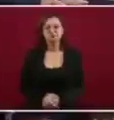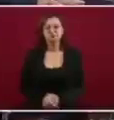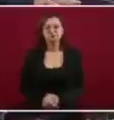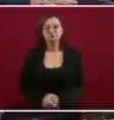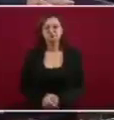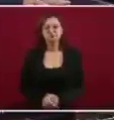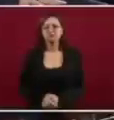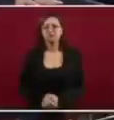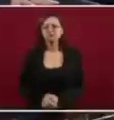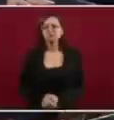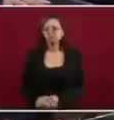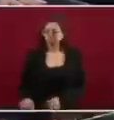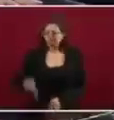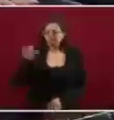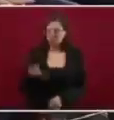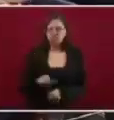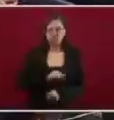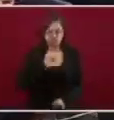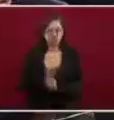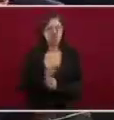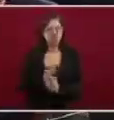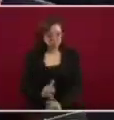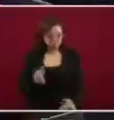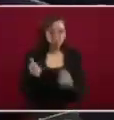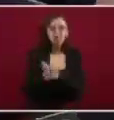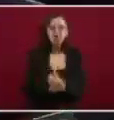O el mátalos en caliente.